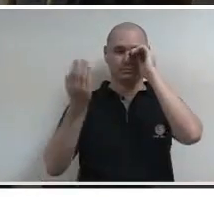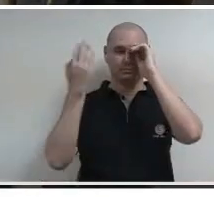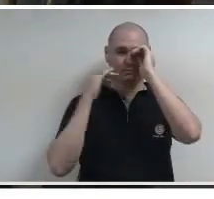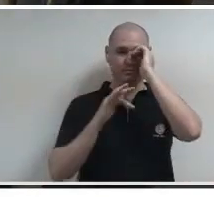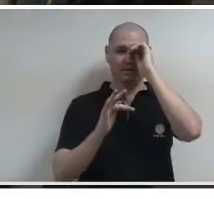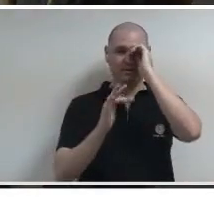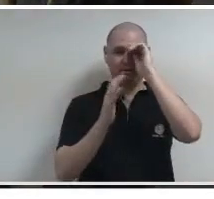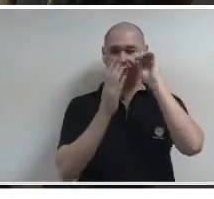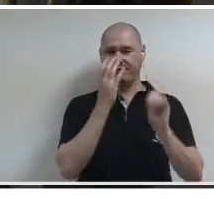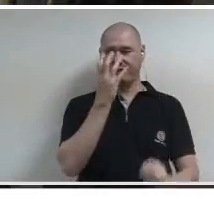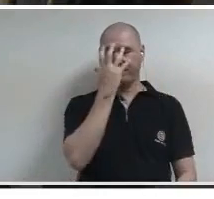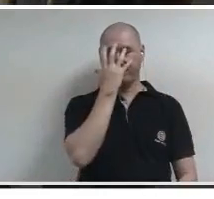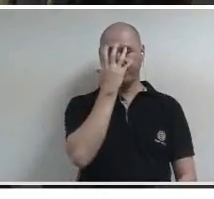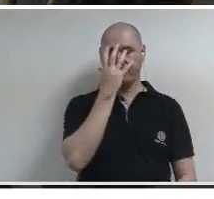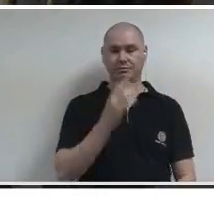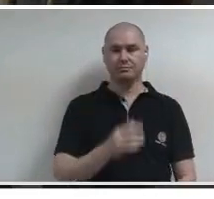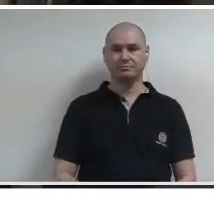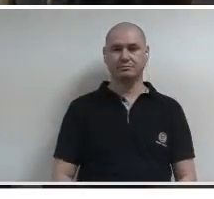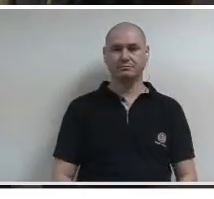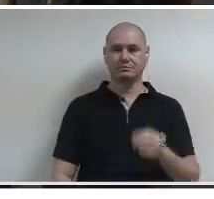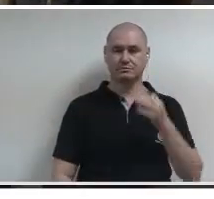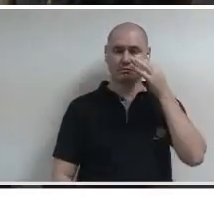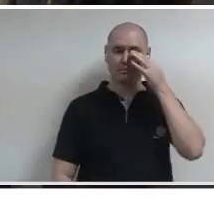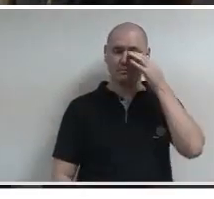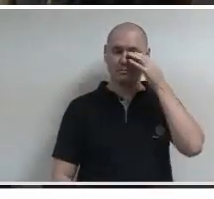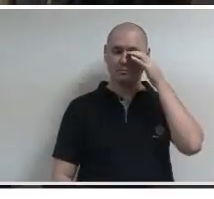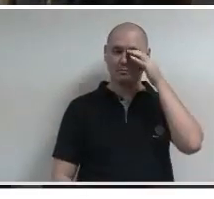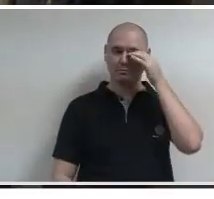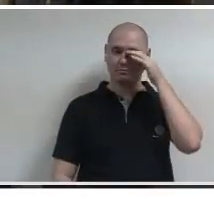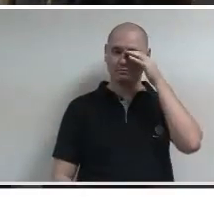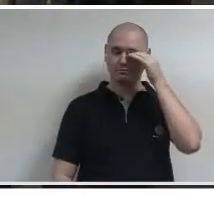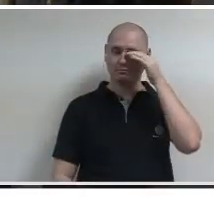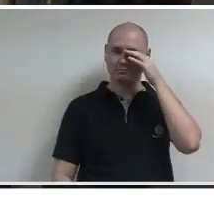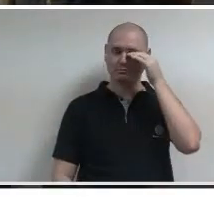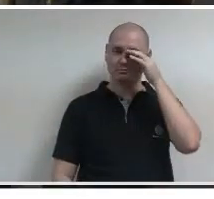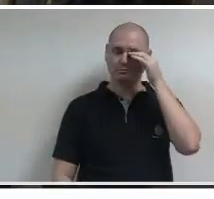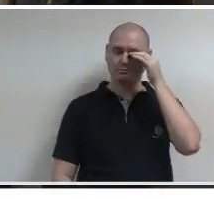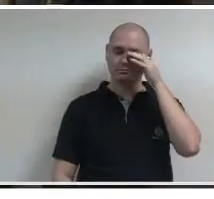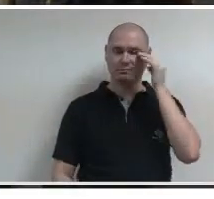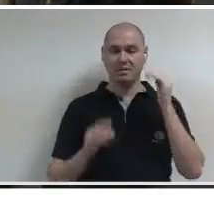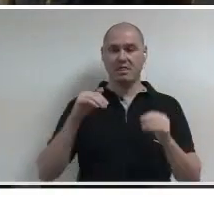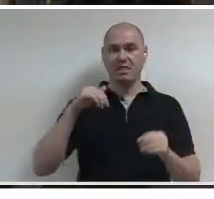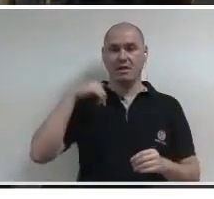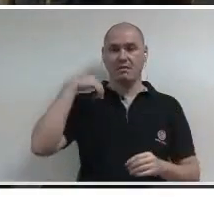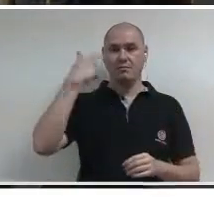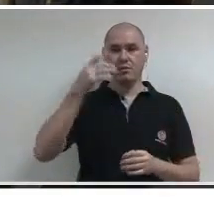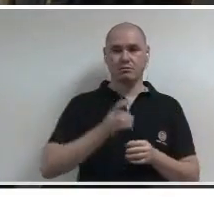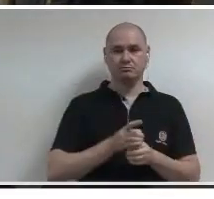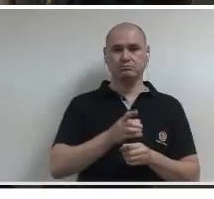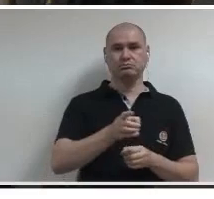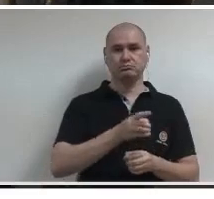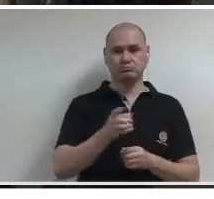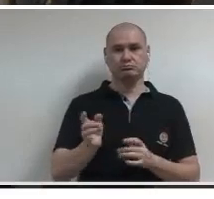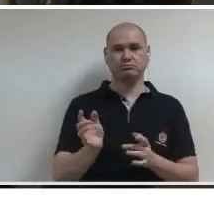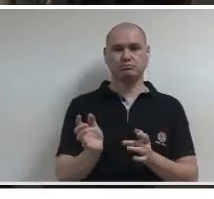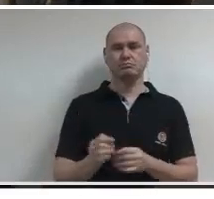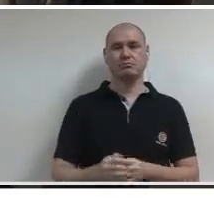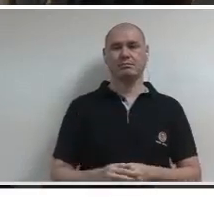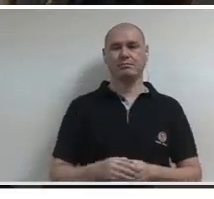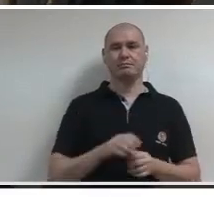curi Paraguay, pe febrero con Aricoa, pe pica tu ya habilitado, ya en el tarde despido todo en buen.